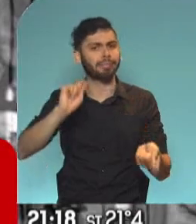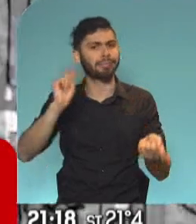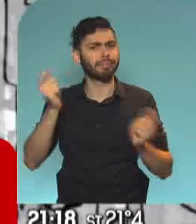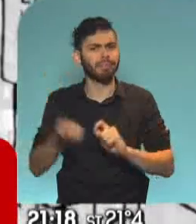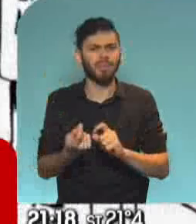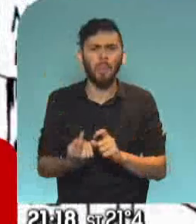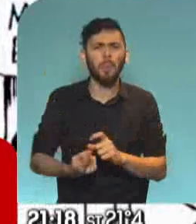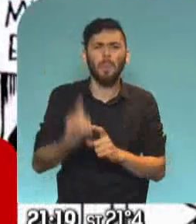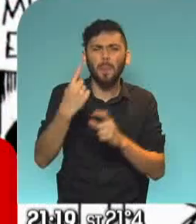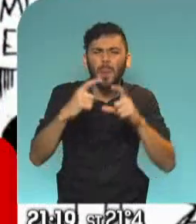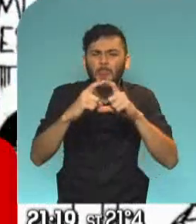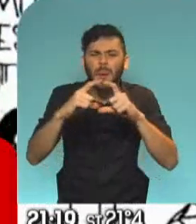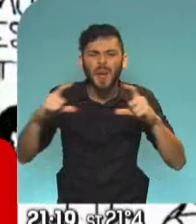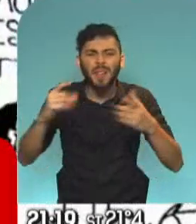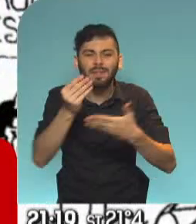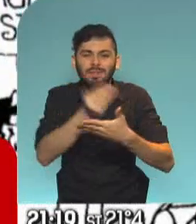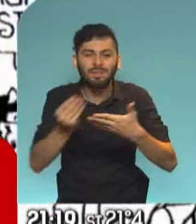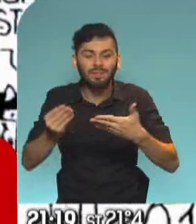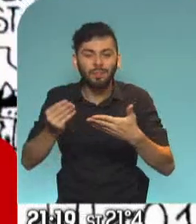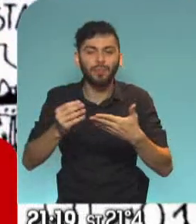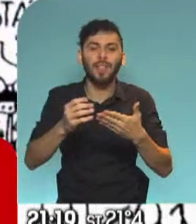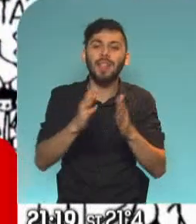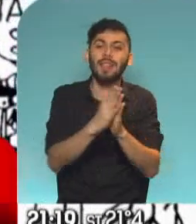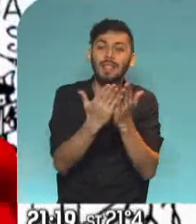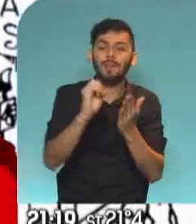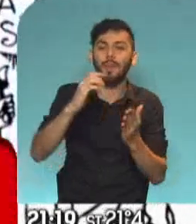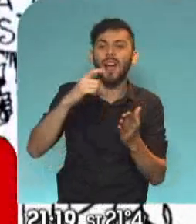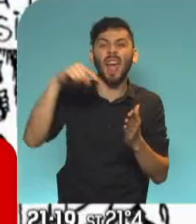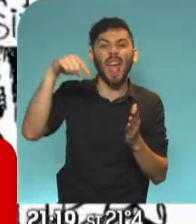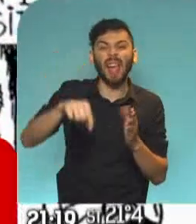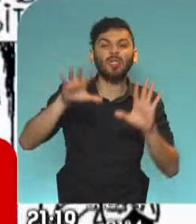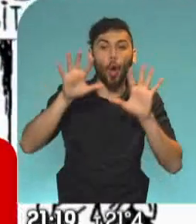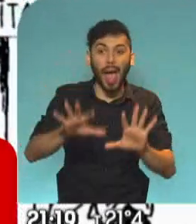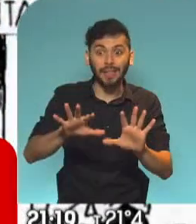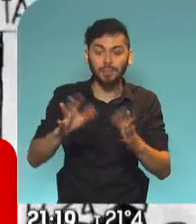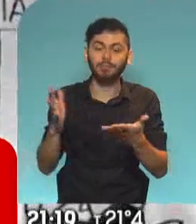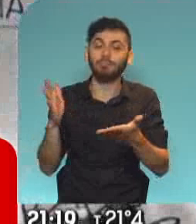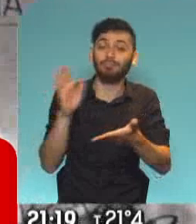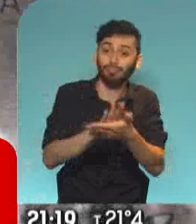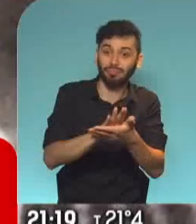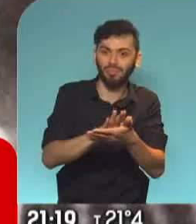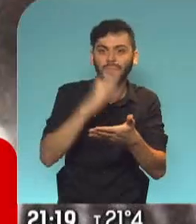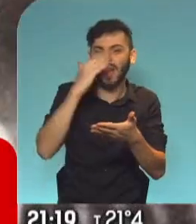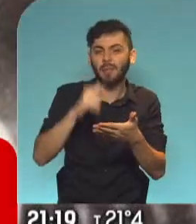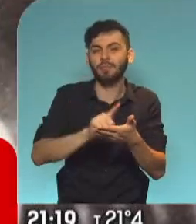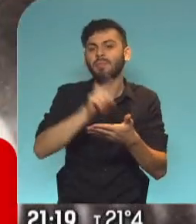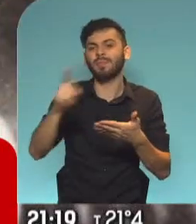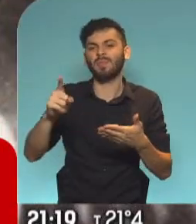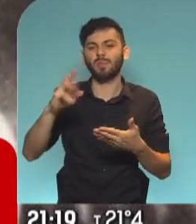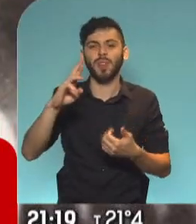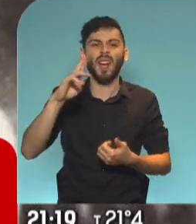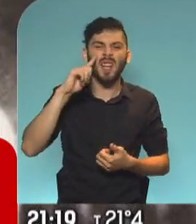su primera página de humor en el semanario Esto Es y luego pegó el salto a Rico Tipo y